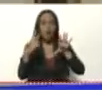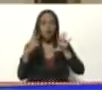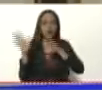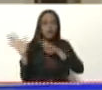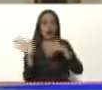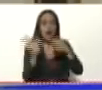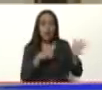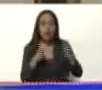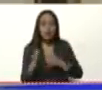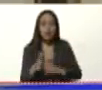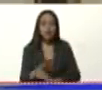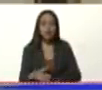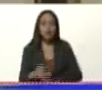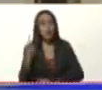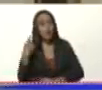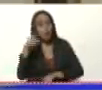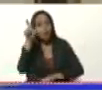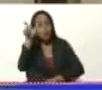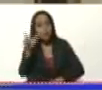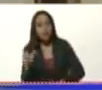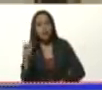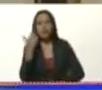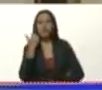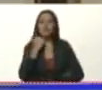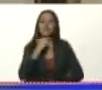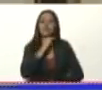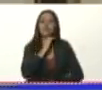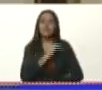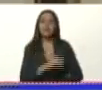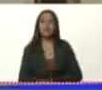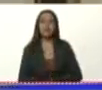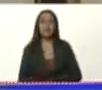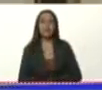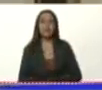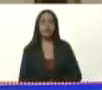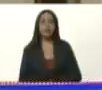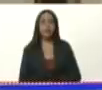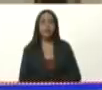prevención, protección y atención de la crisis del coronavirus.